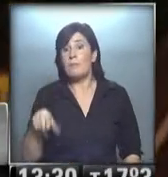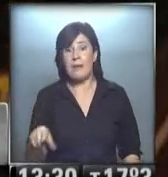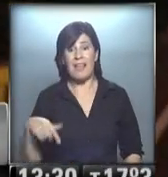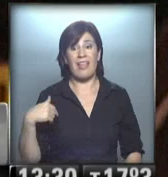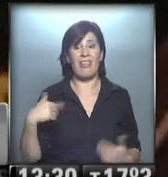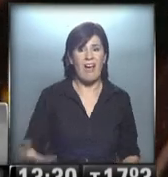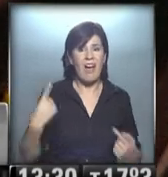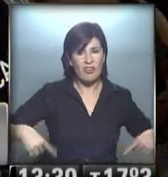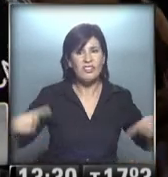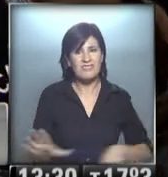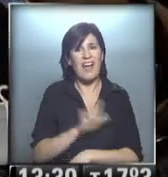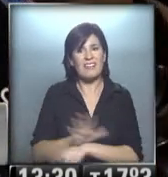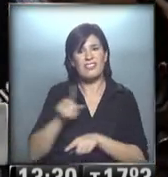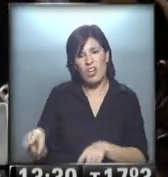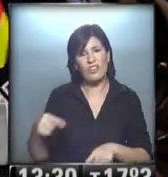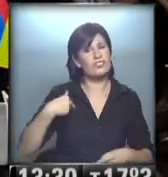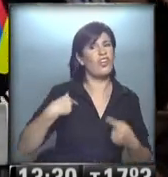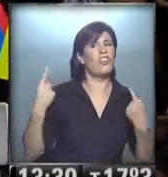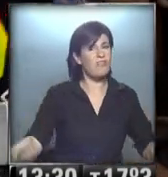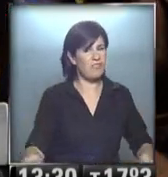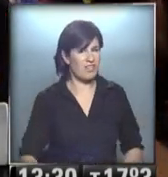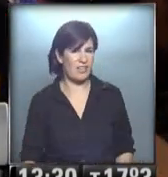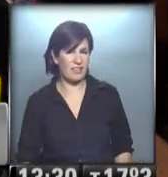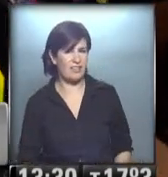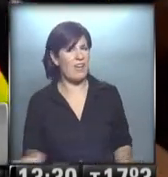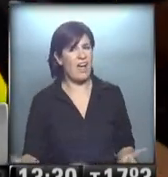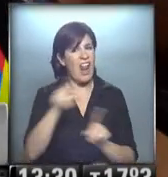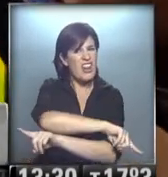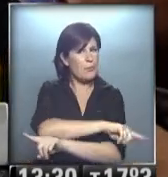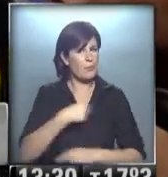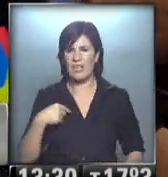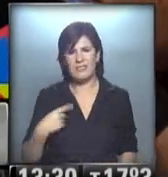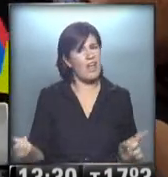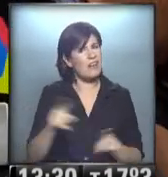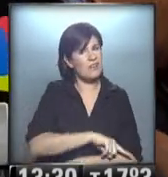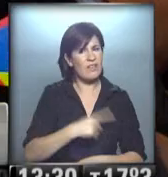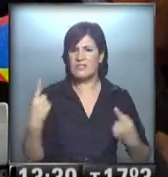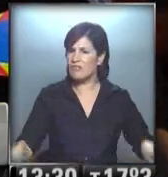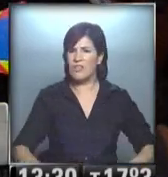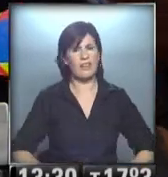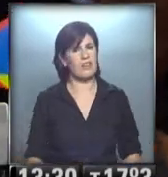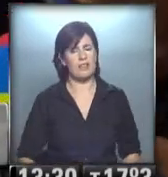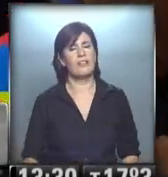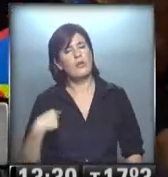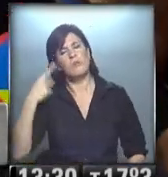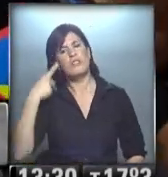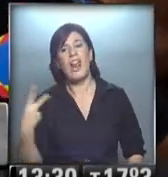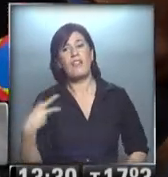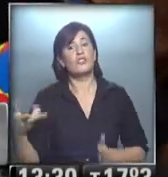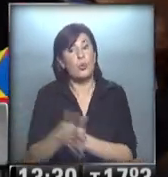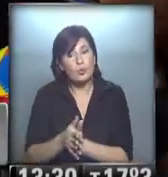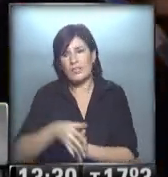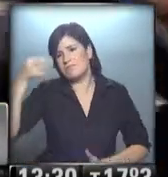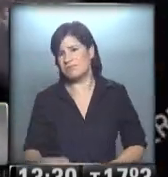daba al público, bueno, yo era todo lo contrario. Entonces pienso que juntas éramos la